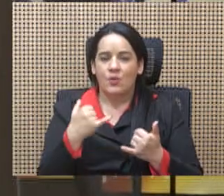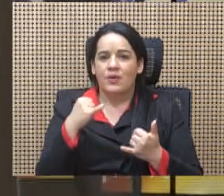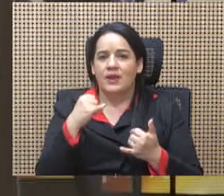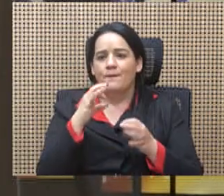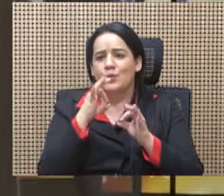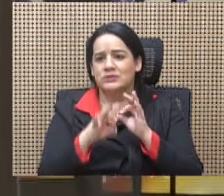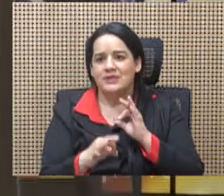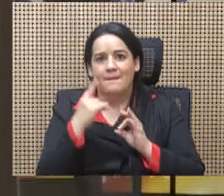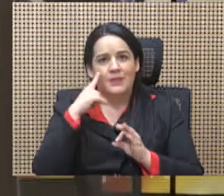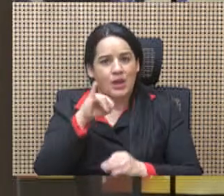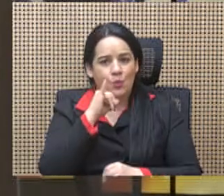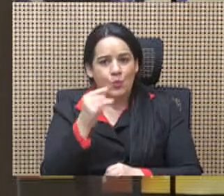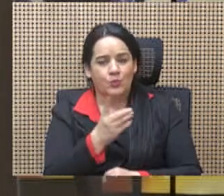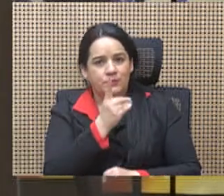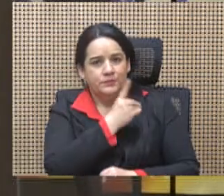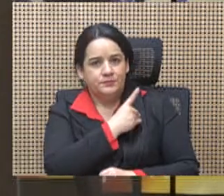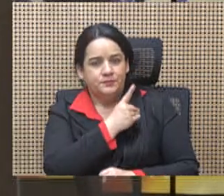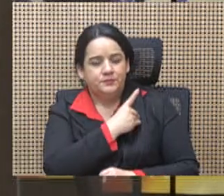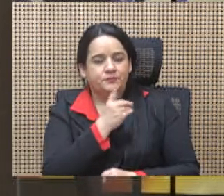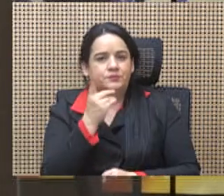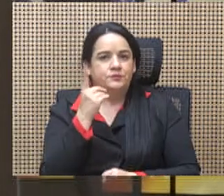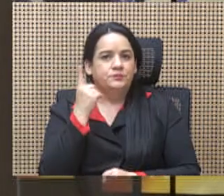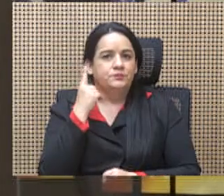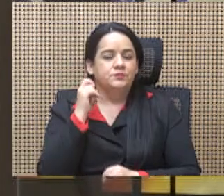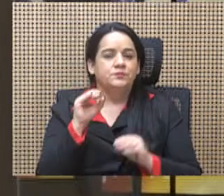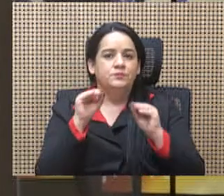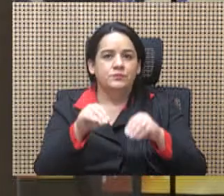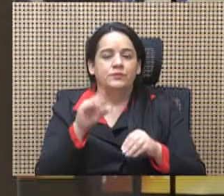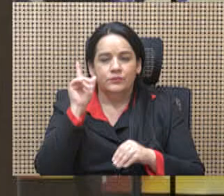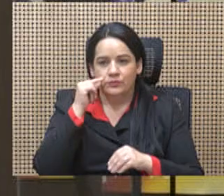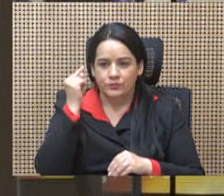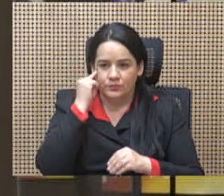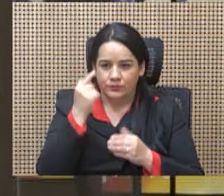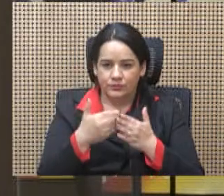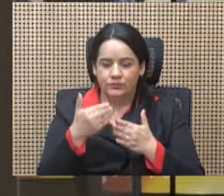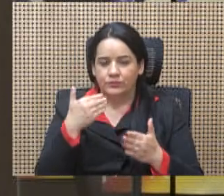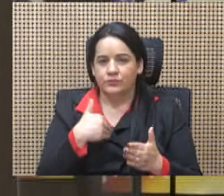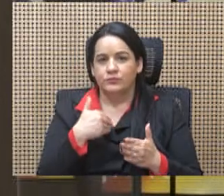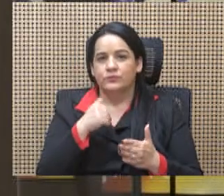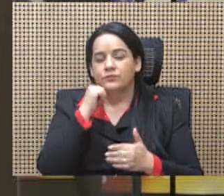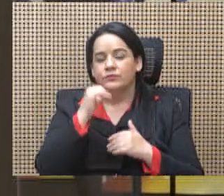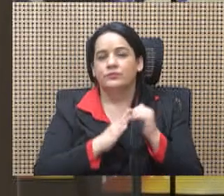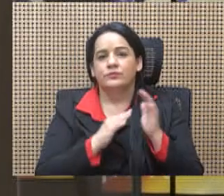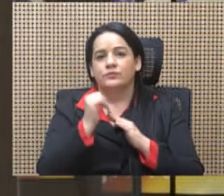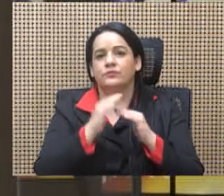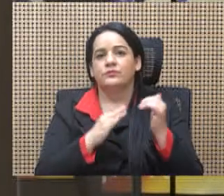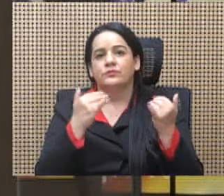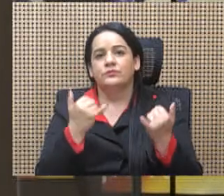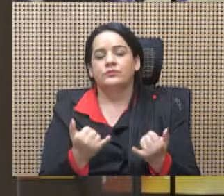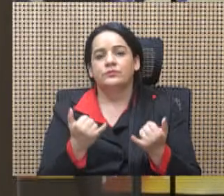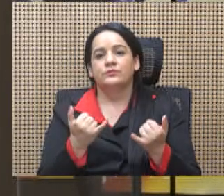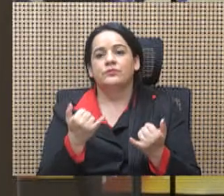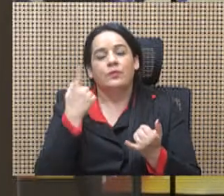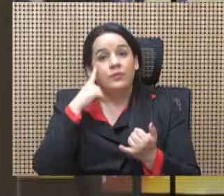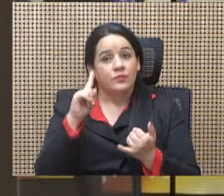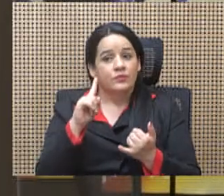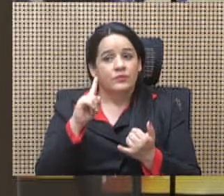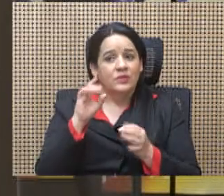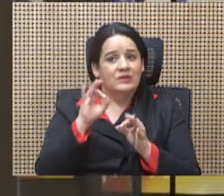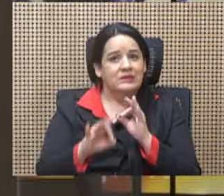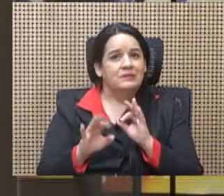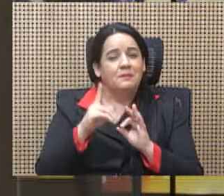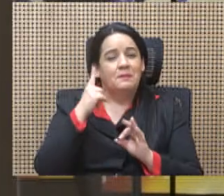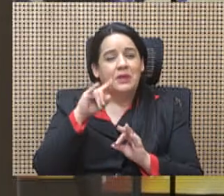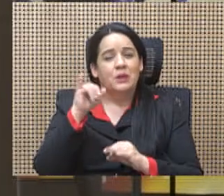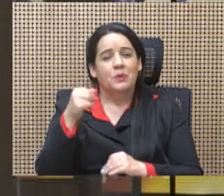directiva puesta dedo por el gobierno porque la anterior le incomodó ahora es muy sencillo para esta nueva junta directiva decir